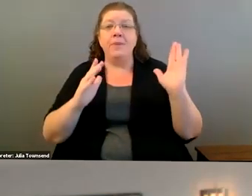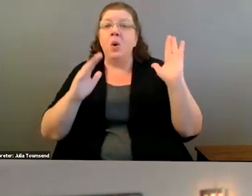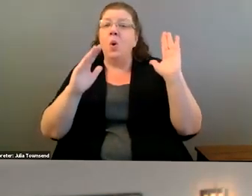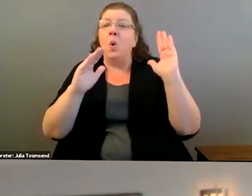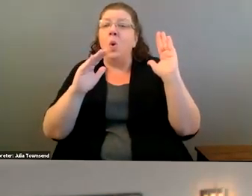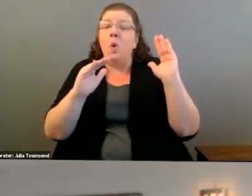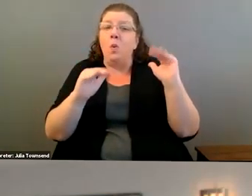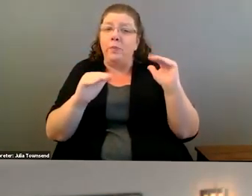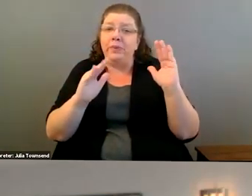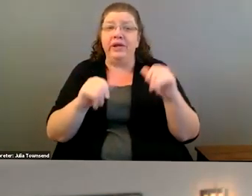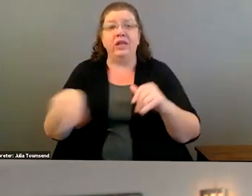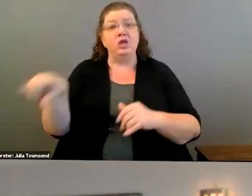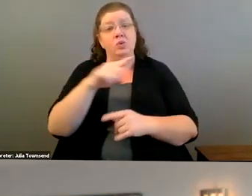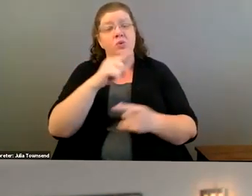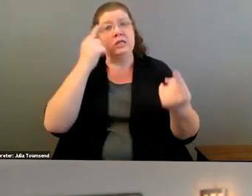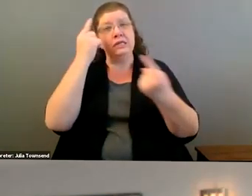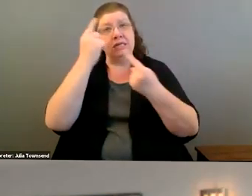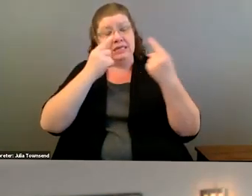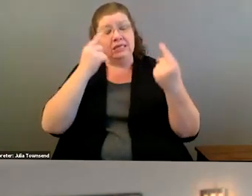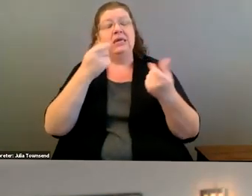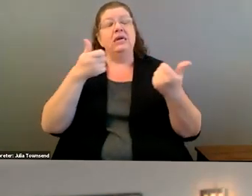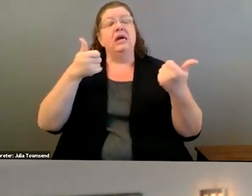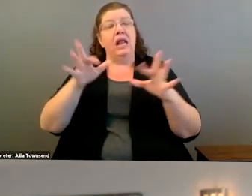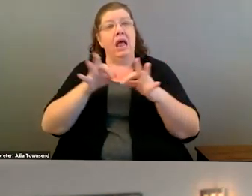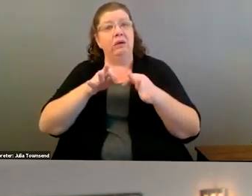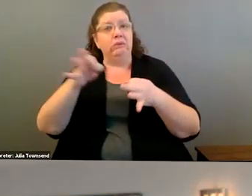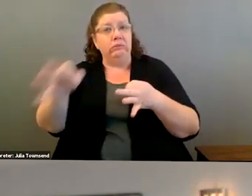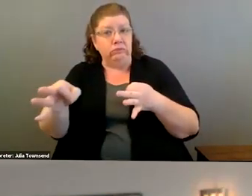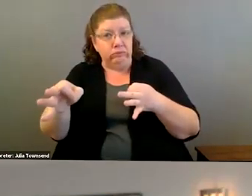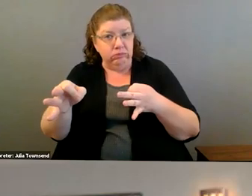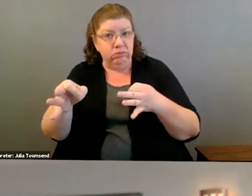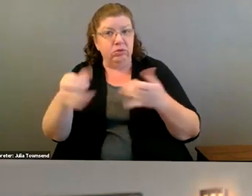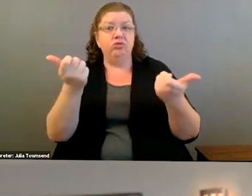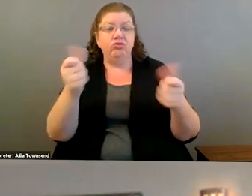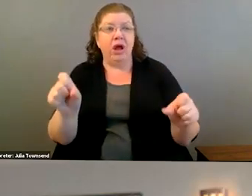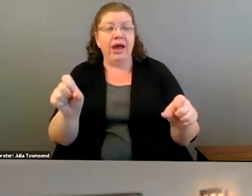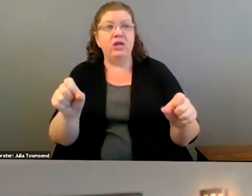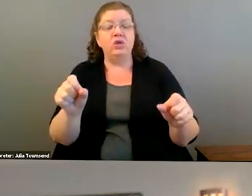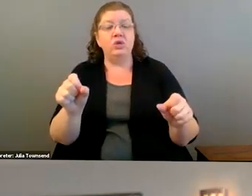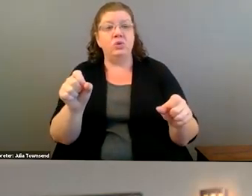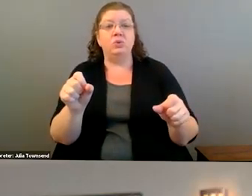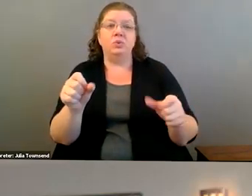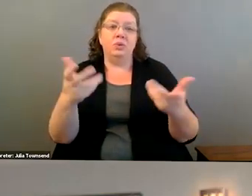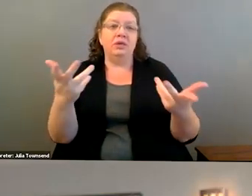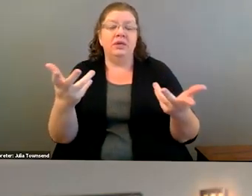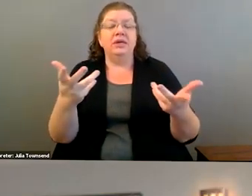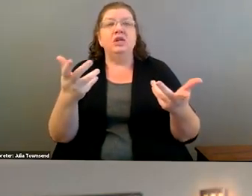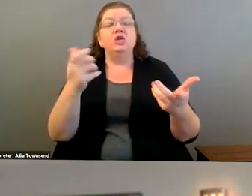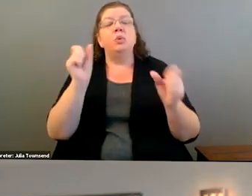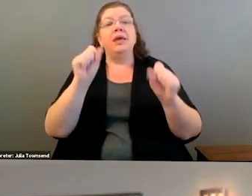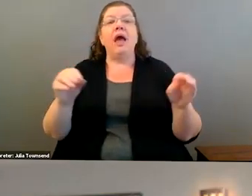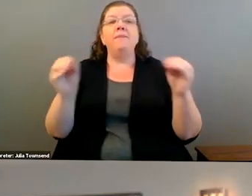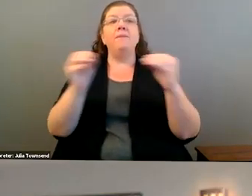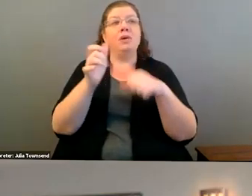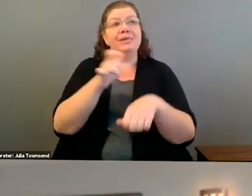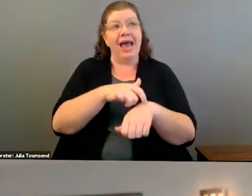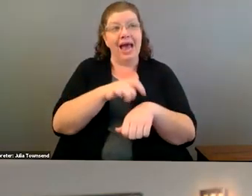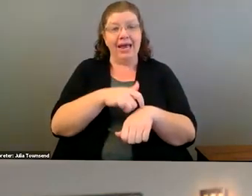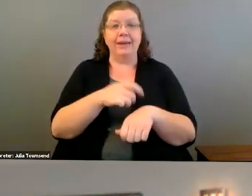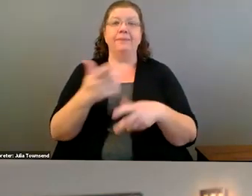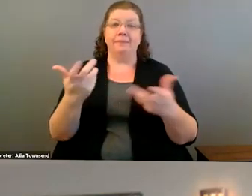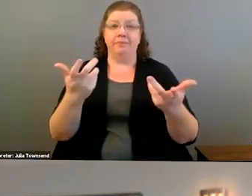espero que todos ustedes tomen esto en consideración y texas ten de extender la fecha límite para que podamos tener